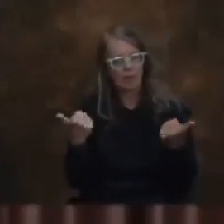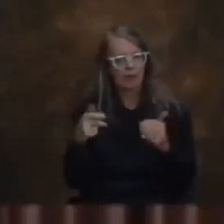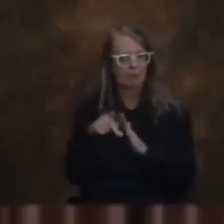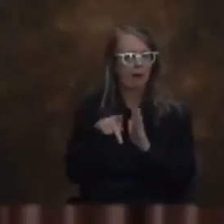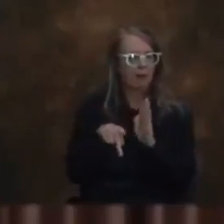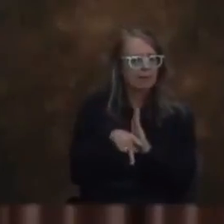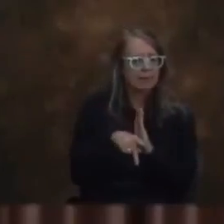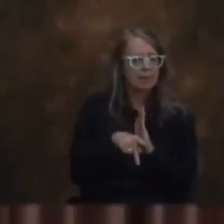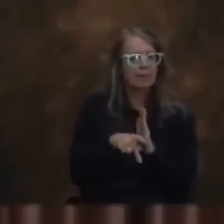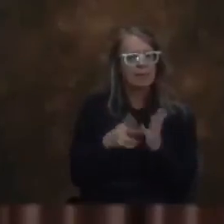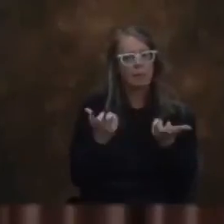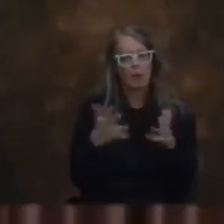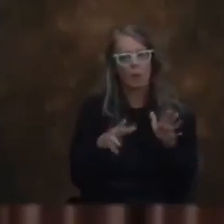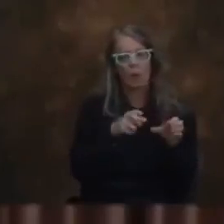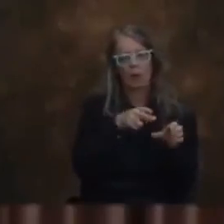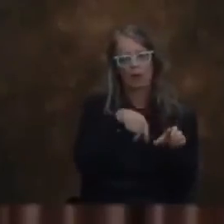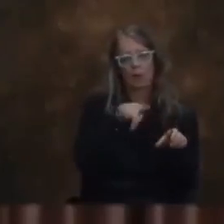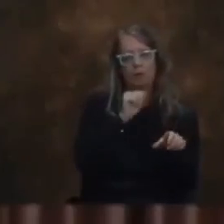hospital